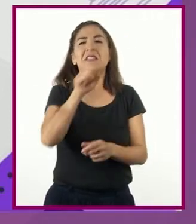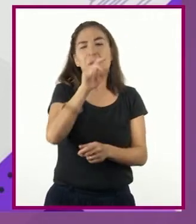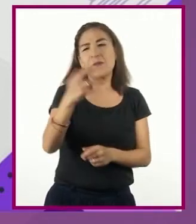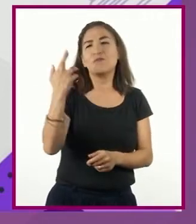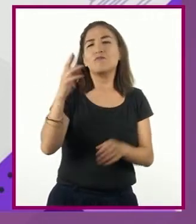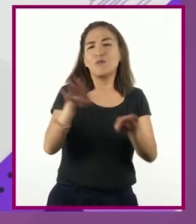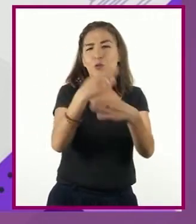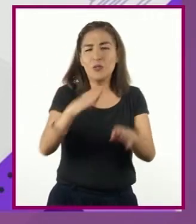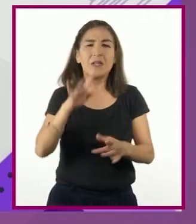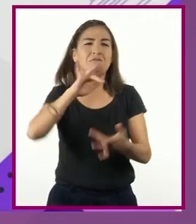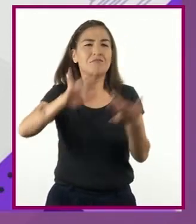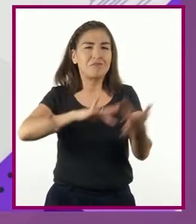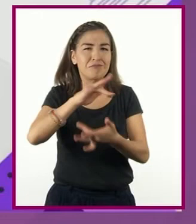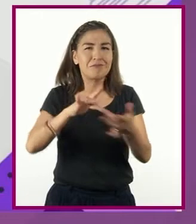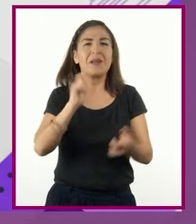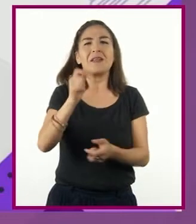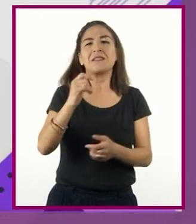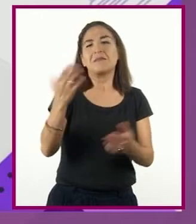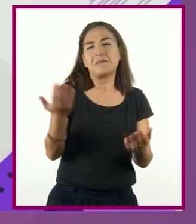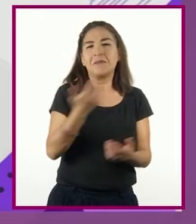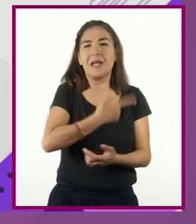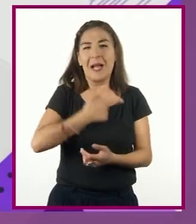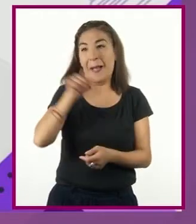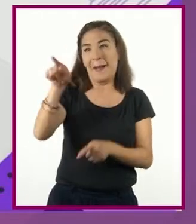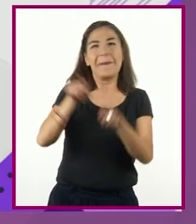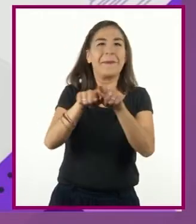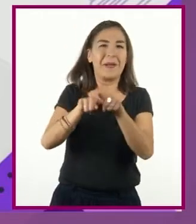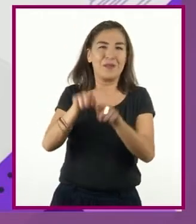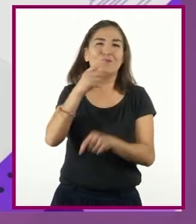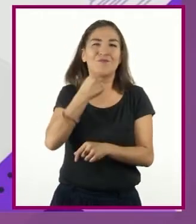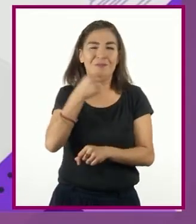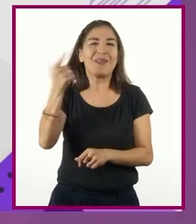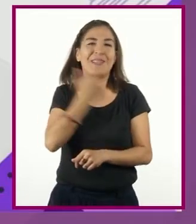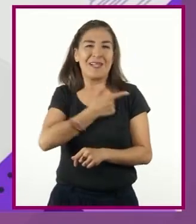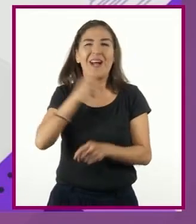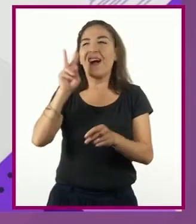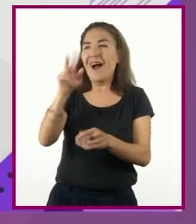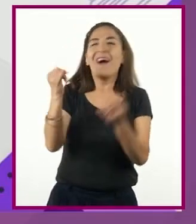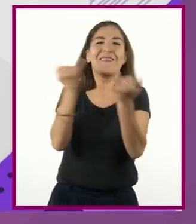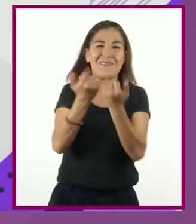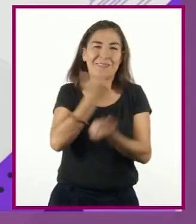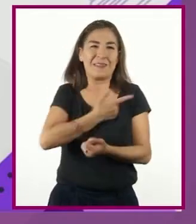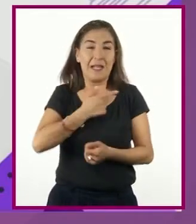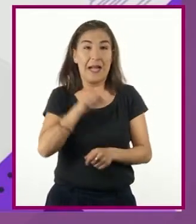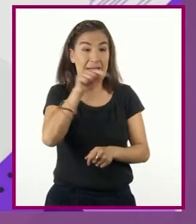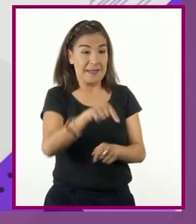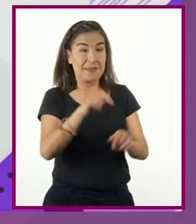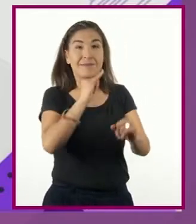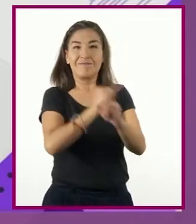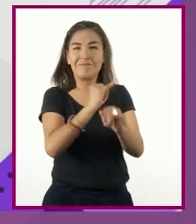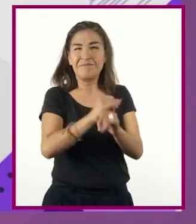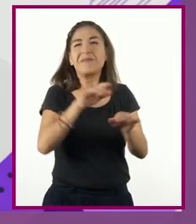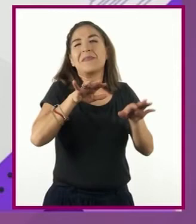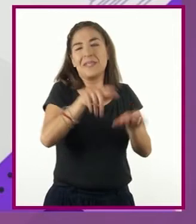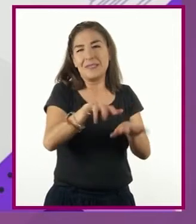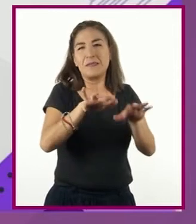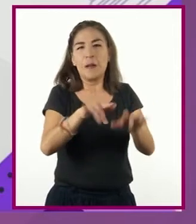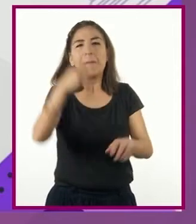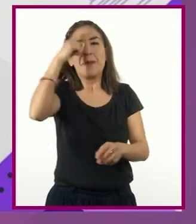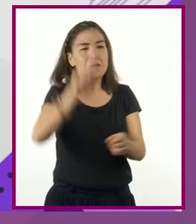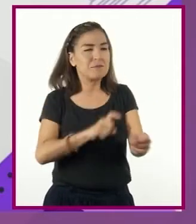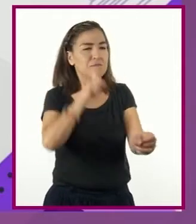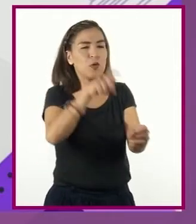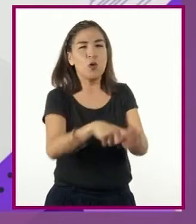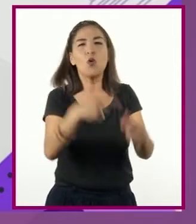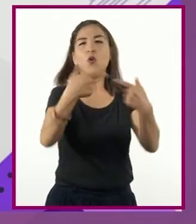electrónica. Conocí este tipo de música por mi hermano. En las redes sociales, mi hermano y yo nos unimos a grupos virtuales